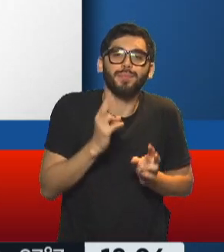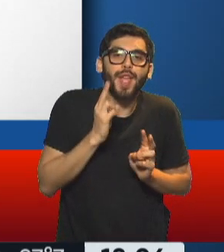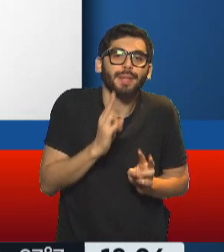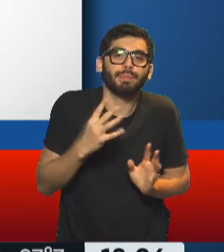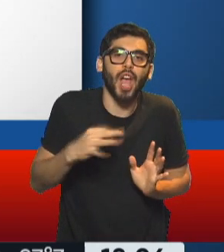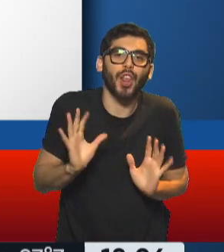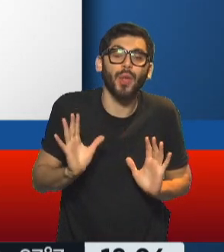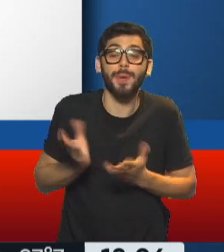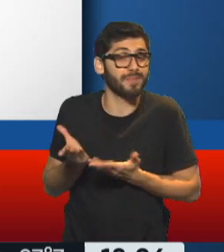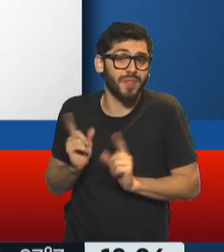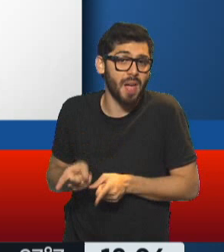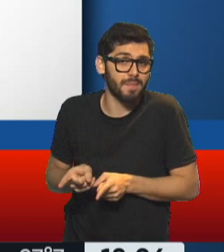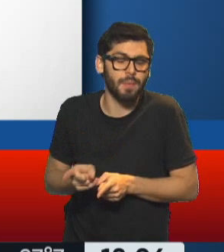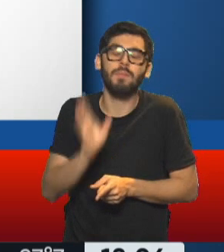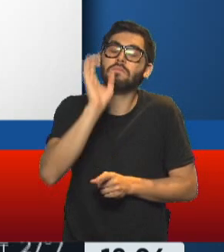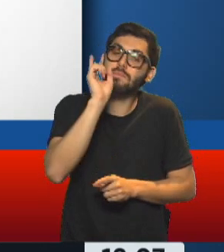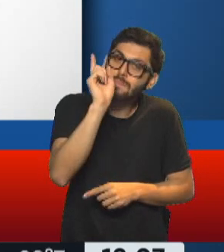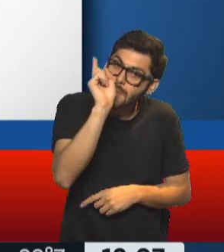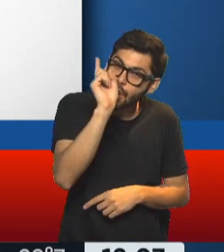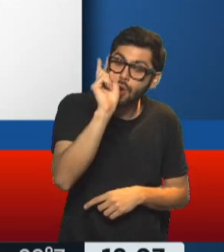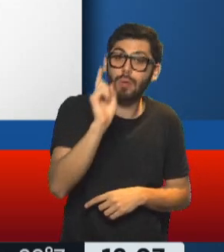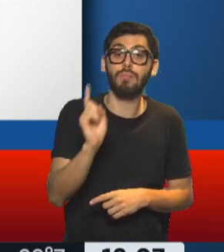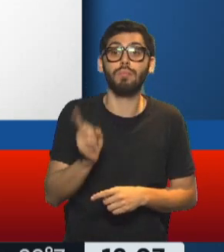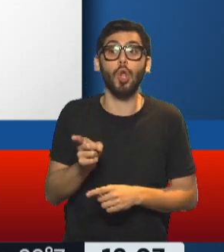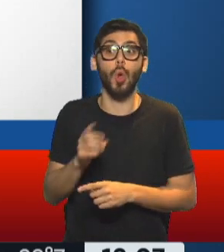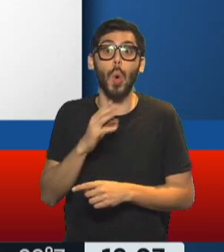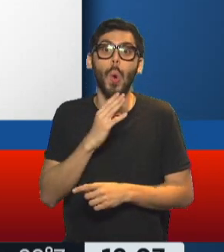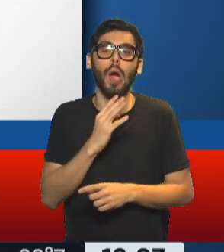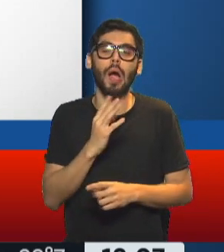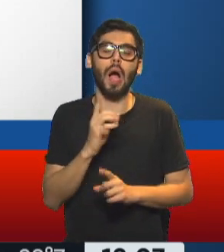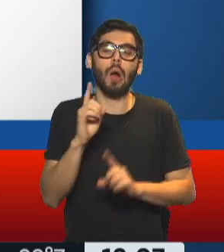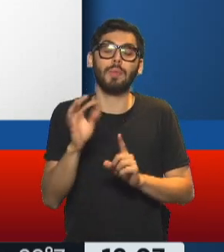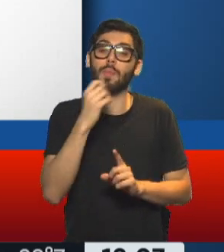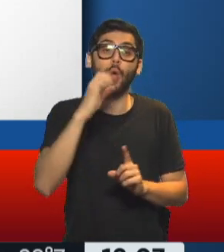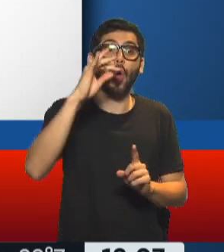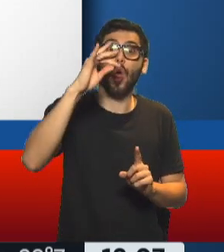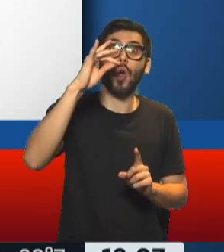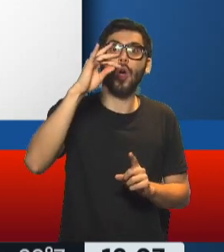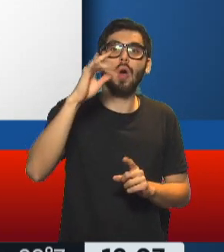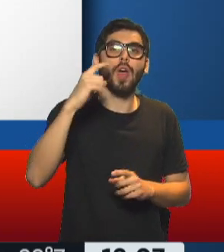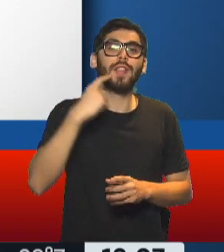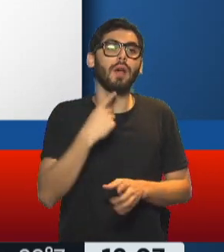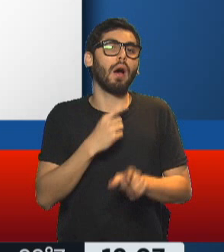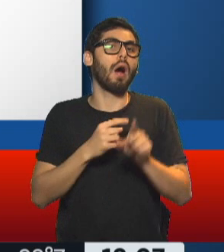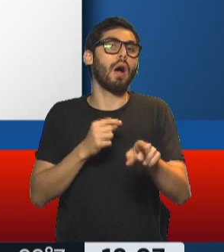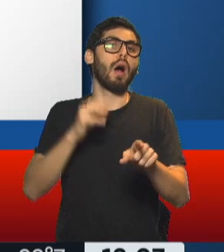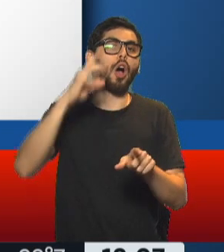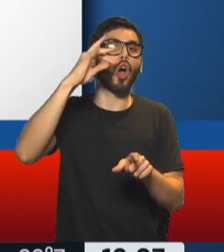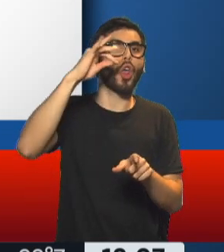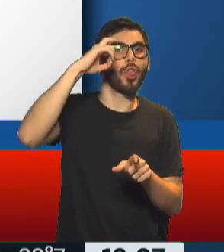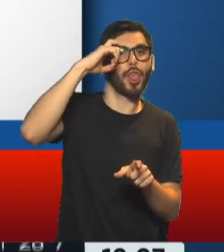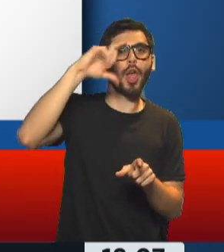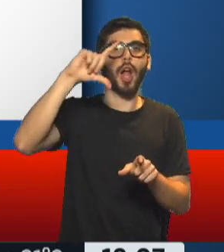hay un tema fundamental. Por eso que te digo que se agarran de algunos casos. El caso de La Cruz fue una excepción. Nadie lo